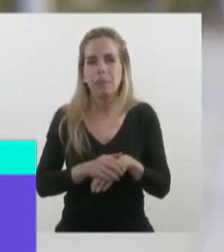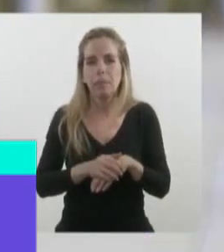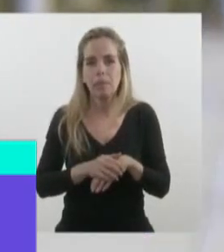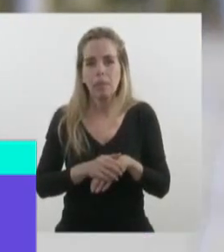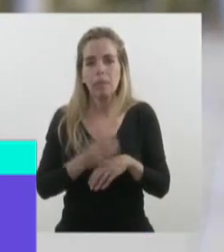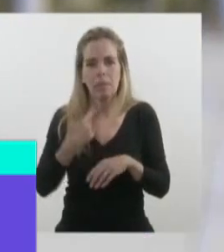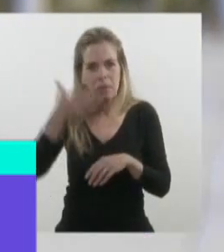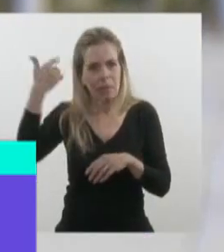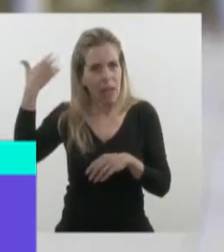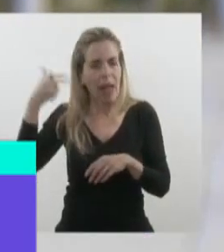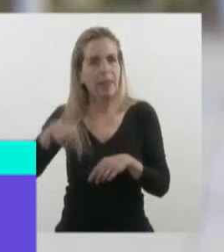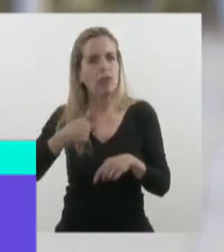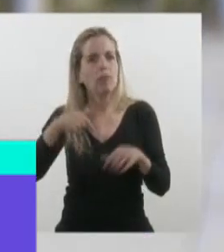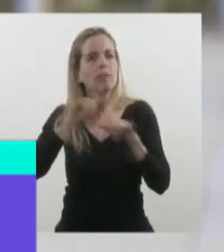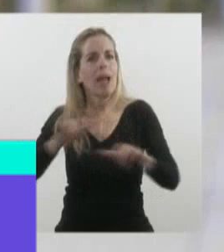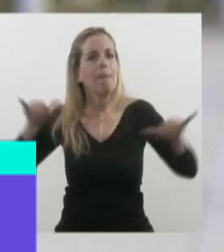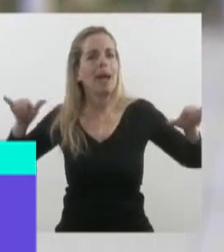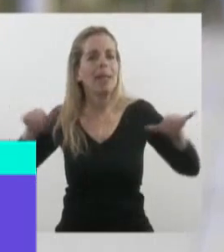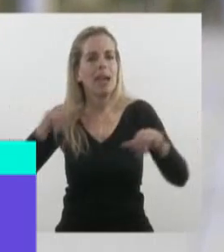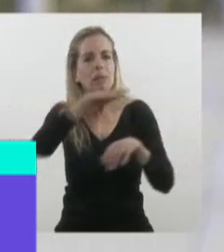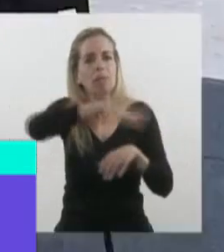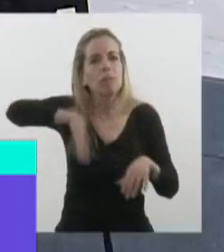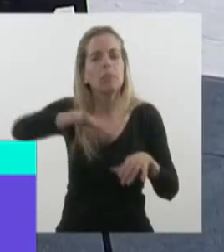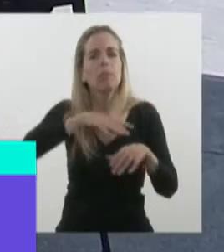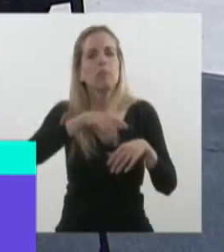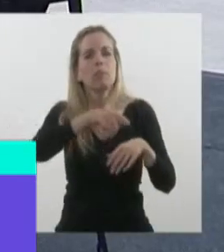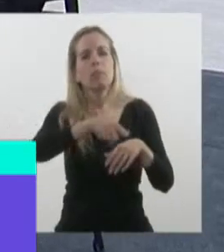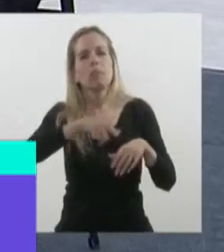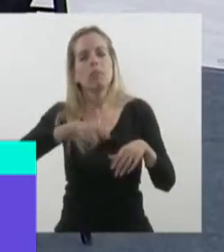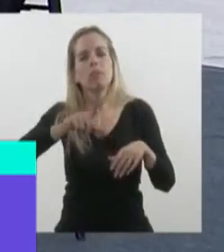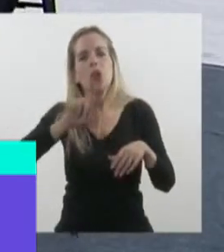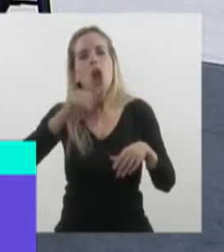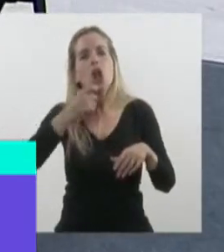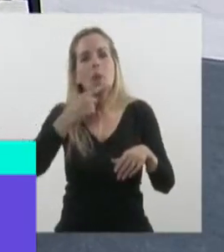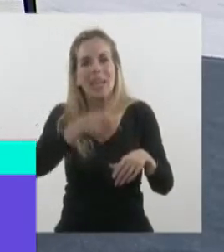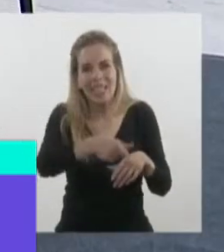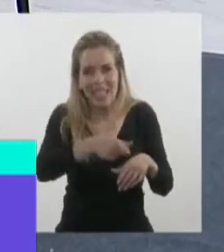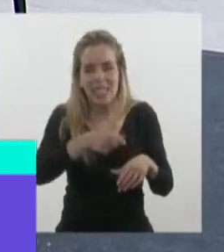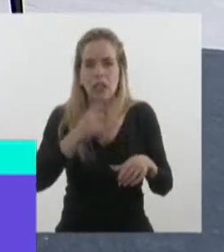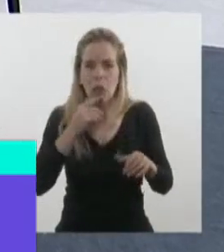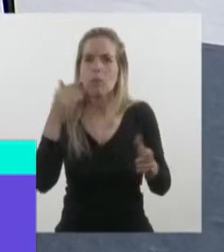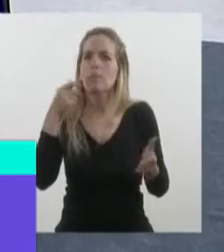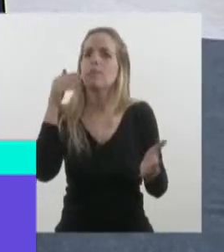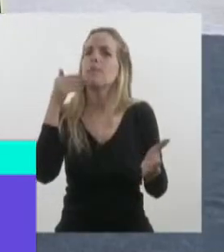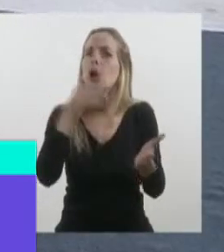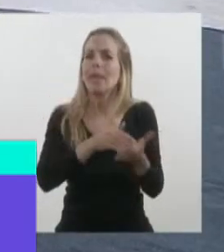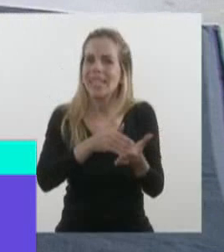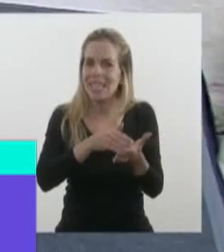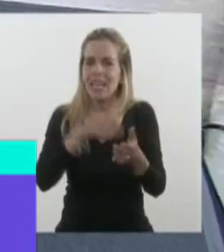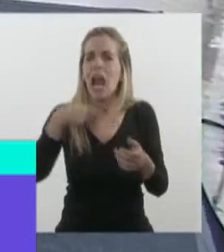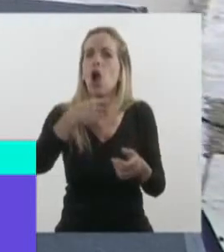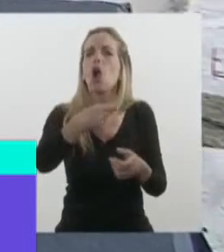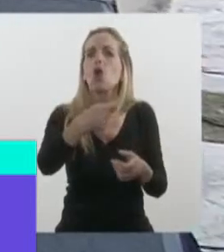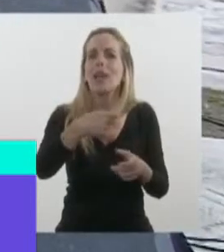en campaña, en un acto en Lomas de Zamora, le dije a los jubilados: es hora de que la Argentina deje de